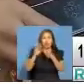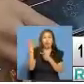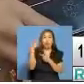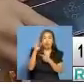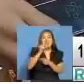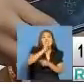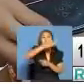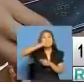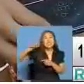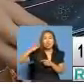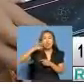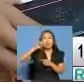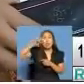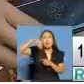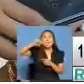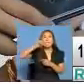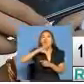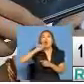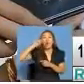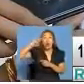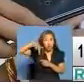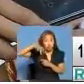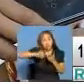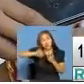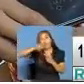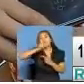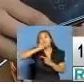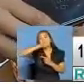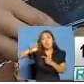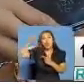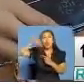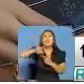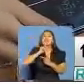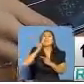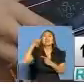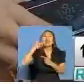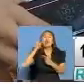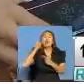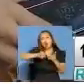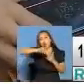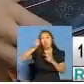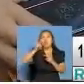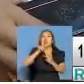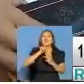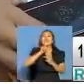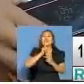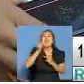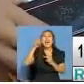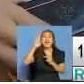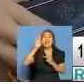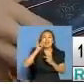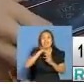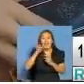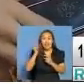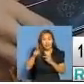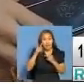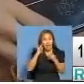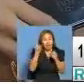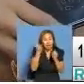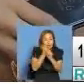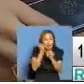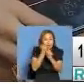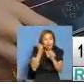Río Mojón y Paicone. Y el tema de Tarija con Yavi. Así que estamos trabajando en esa línea, pero por